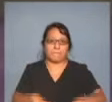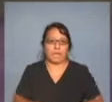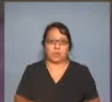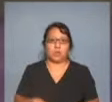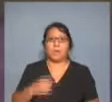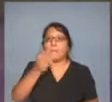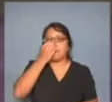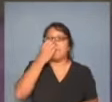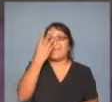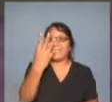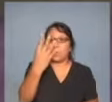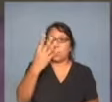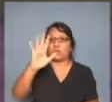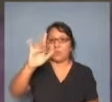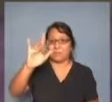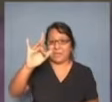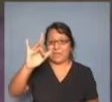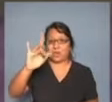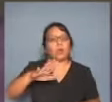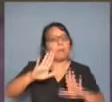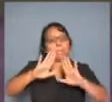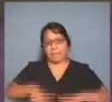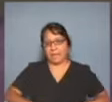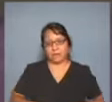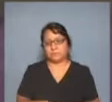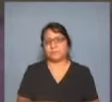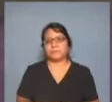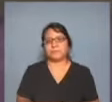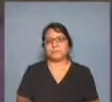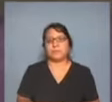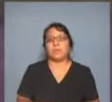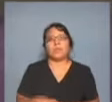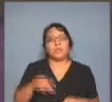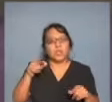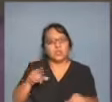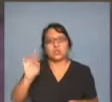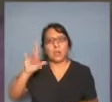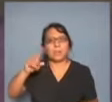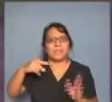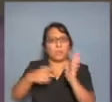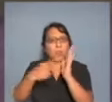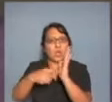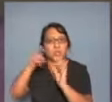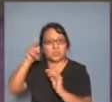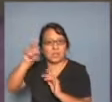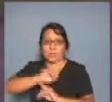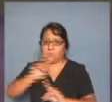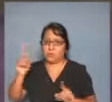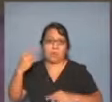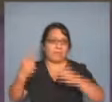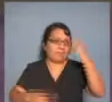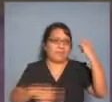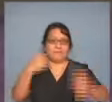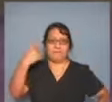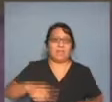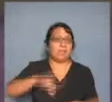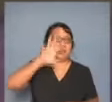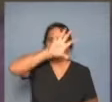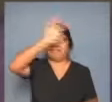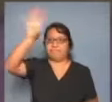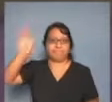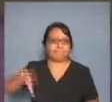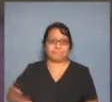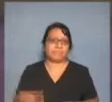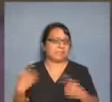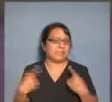firme el paro para el 24 que es miércoles de la semana que viene exactamente que no solamente va a impactar en Buenos Aires sino también en las distintas ciudades de todo el país